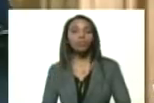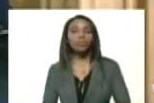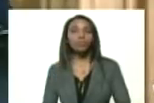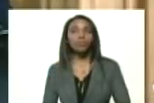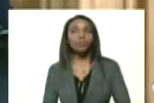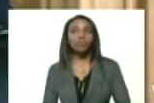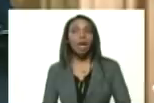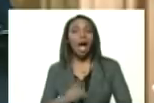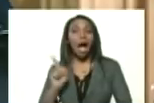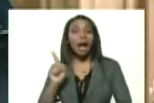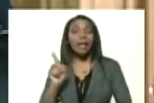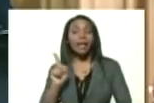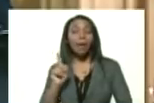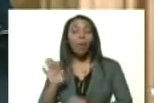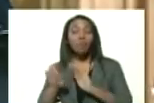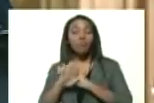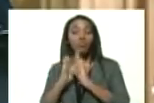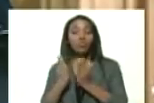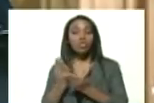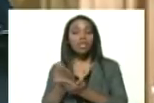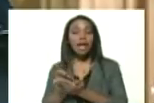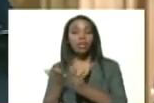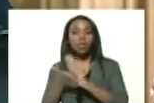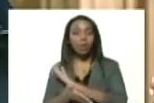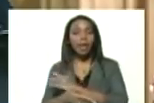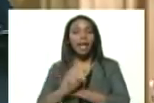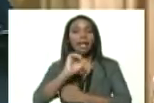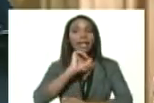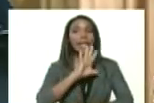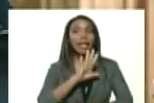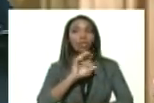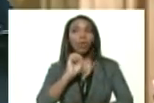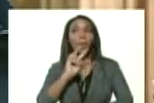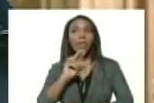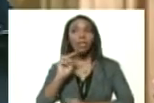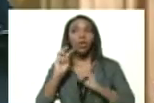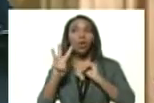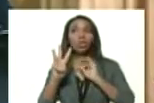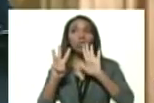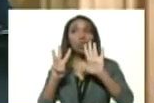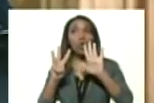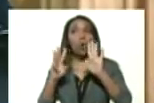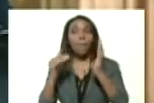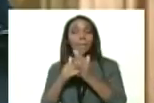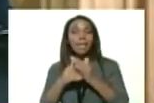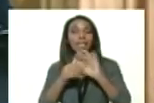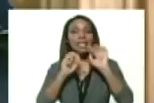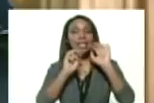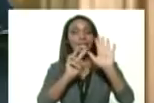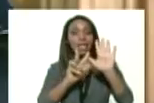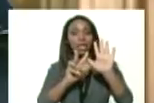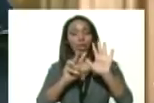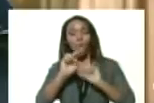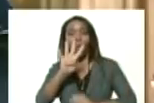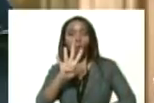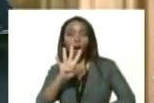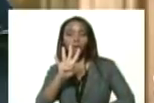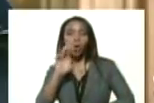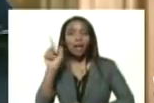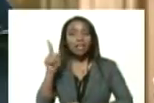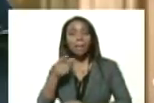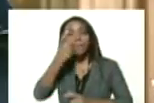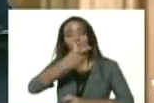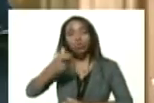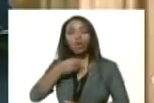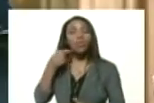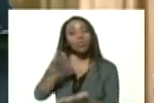los casos a nivel mundial oído 528 1704 personas fallecidas